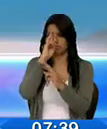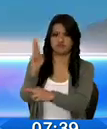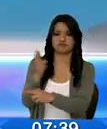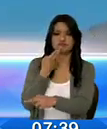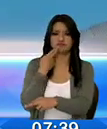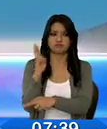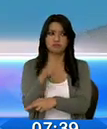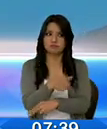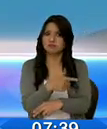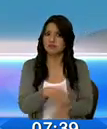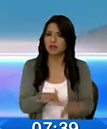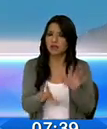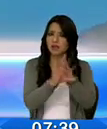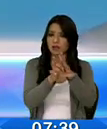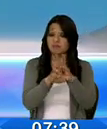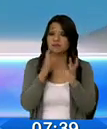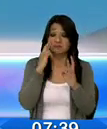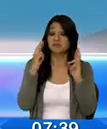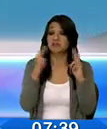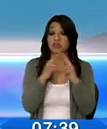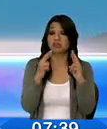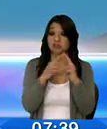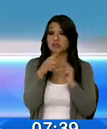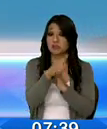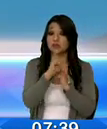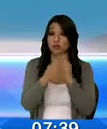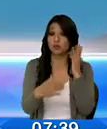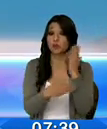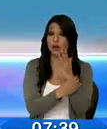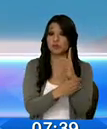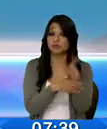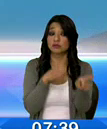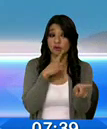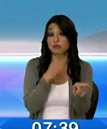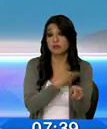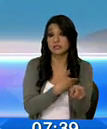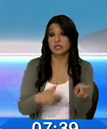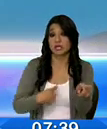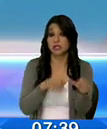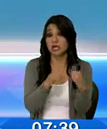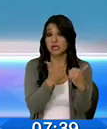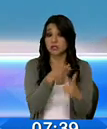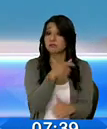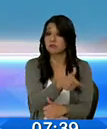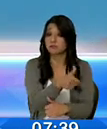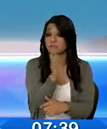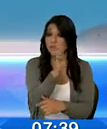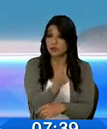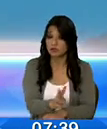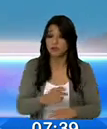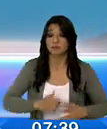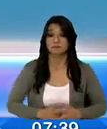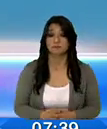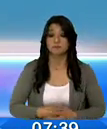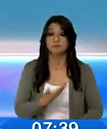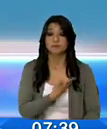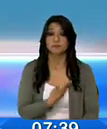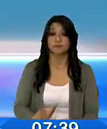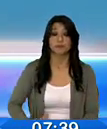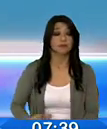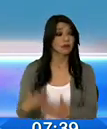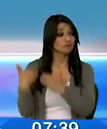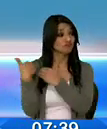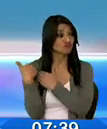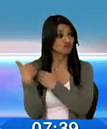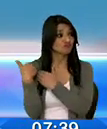legitimidad y ha reconocido a Juan Guaidó como presidente de la Asamblea Nacional. Entonces, lo único que está claro en este momento es que el presidente encargado de la